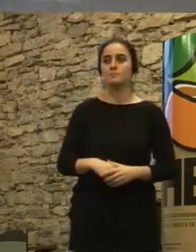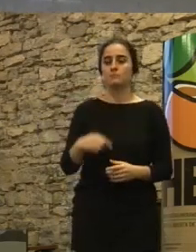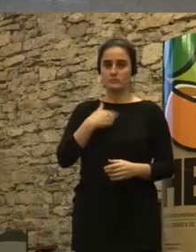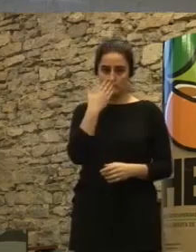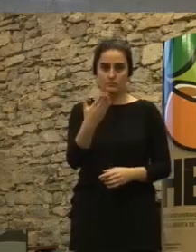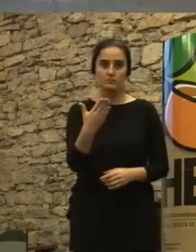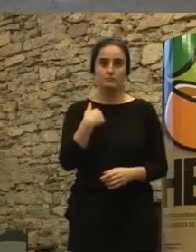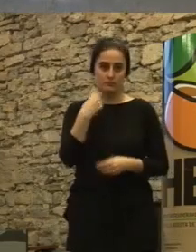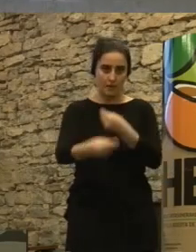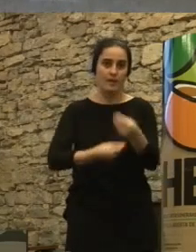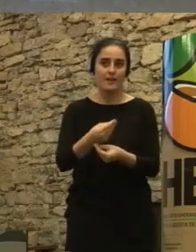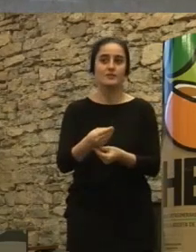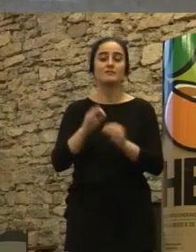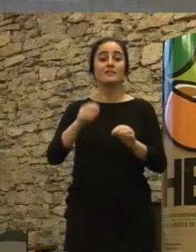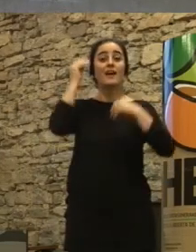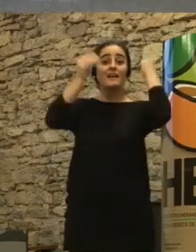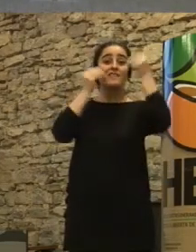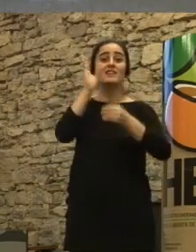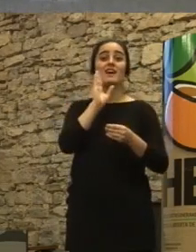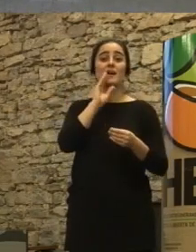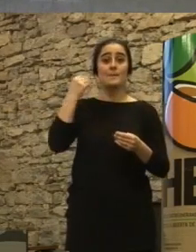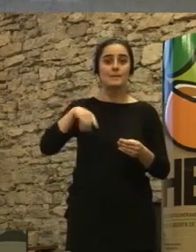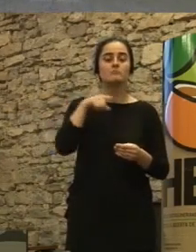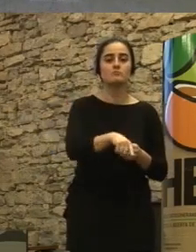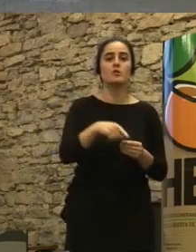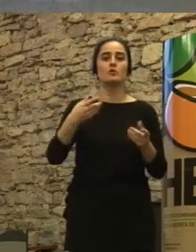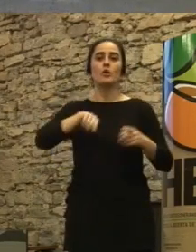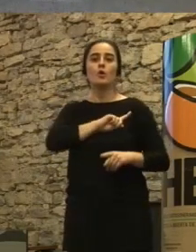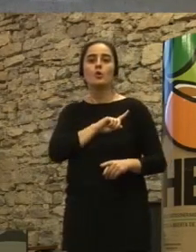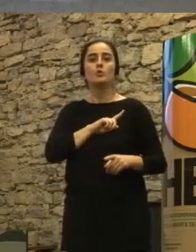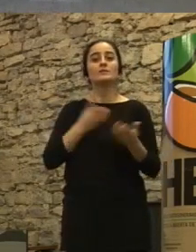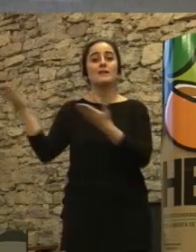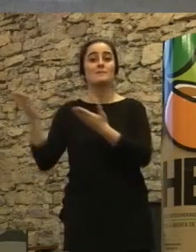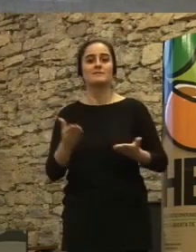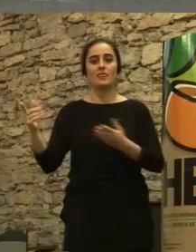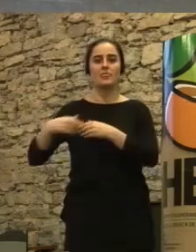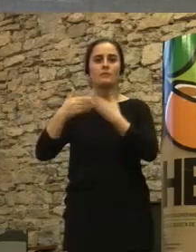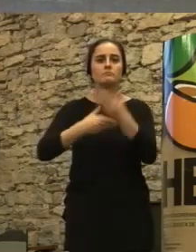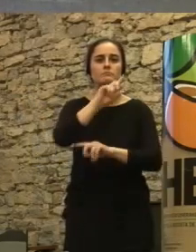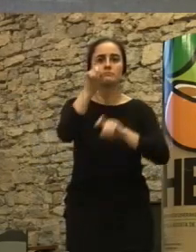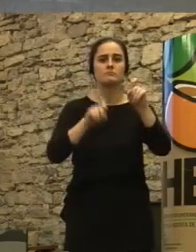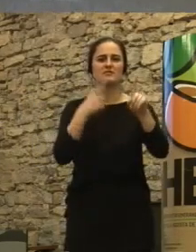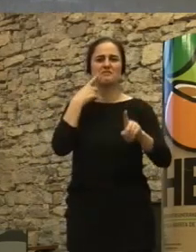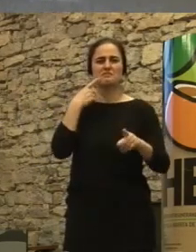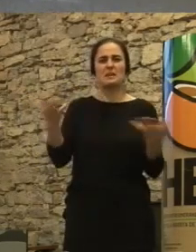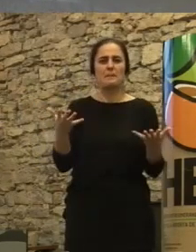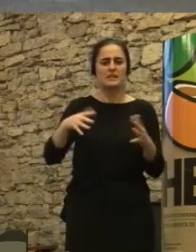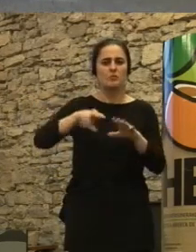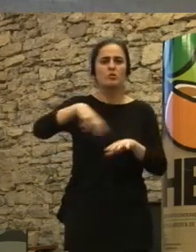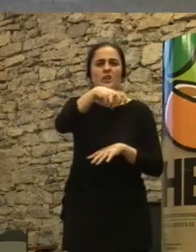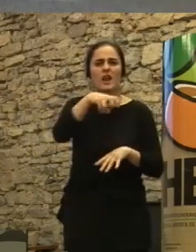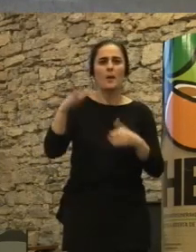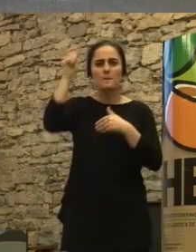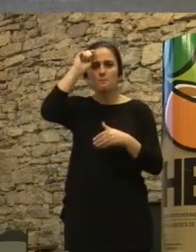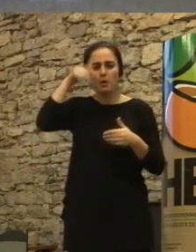reconozco que lo he hecho. De esa reflexión, de ese hilo, tiró nuestra siguiente invitada y se preguntó qué pasa en el rellano, en la escalera, en el portal.